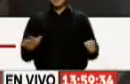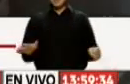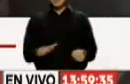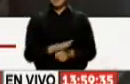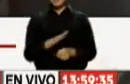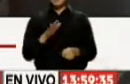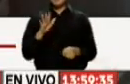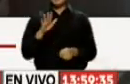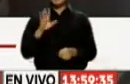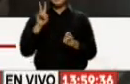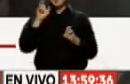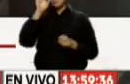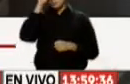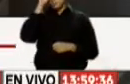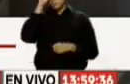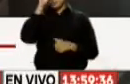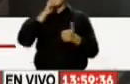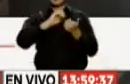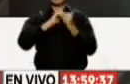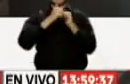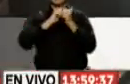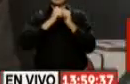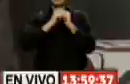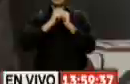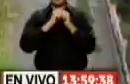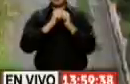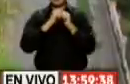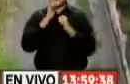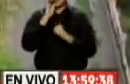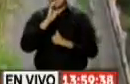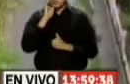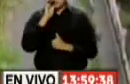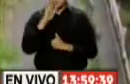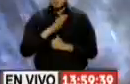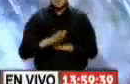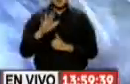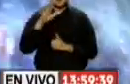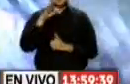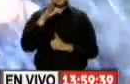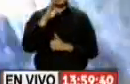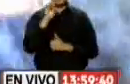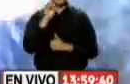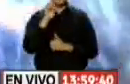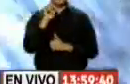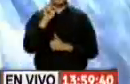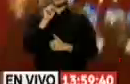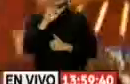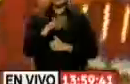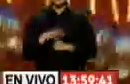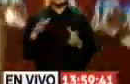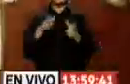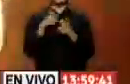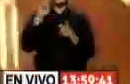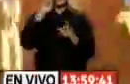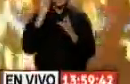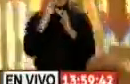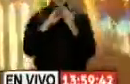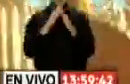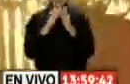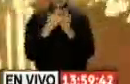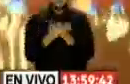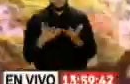el campo cultural, deportivo, artístico. Ubicada en la provincia de Morona, Santiago, Gualaquiza ofrece turismo